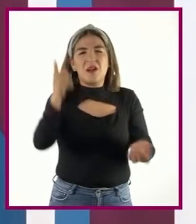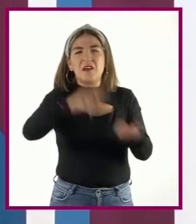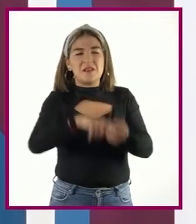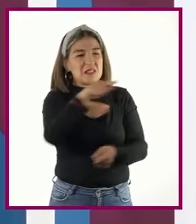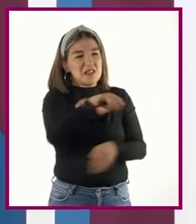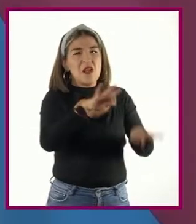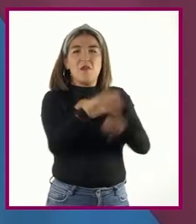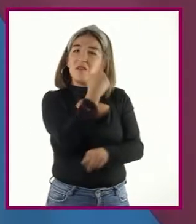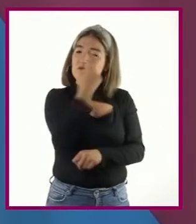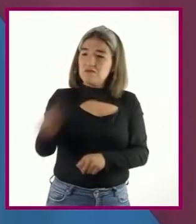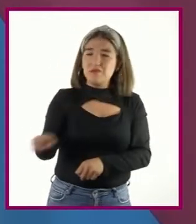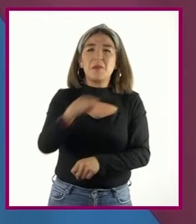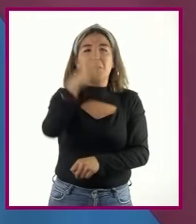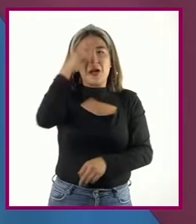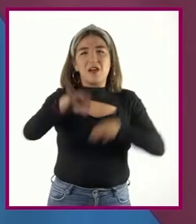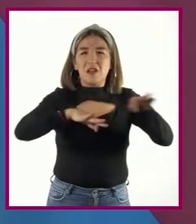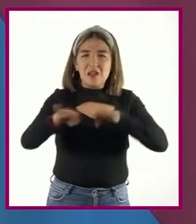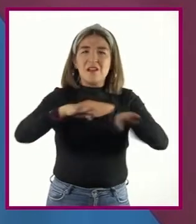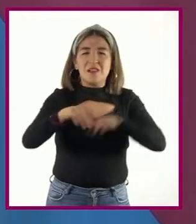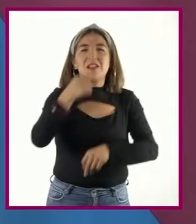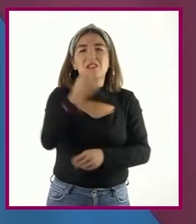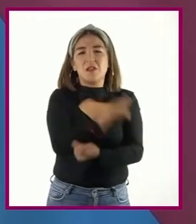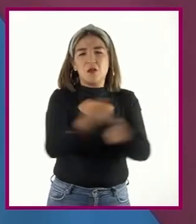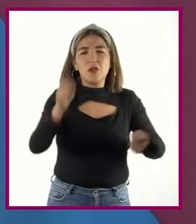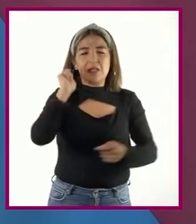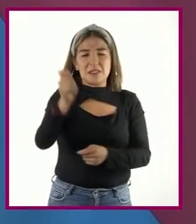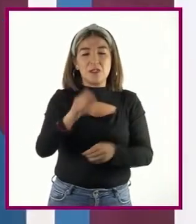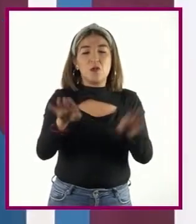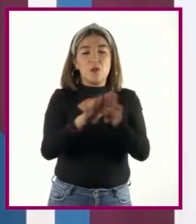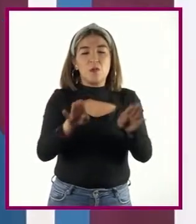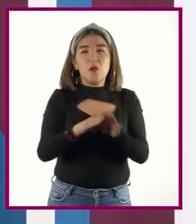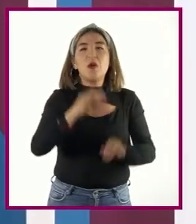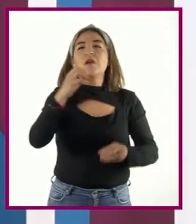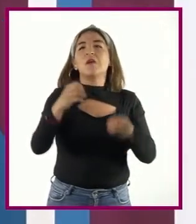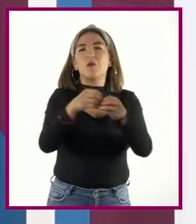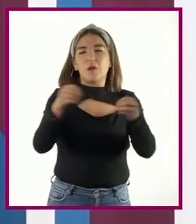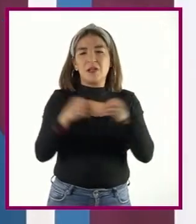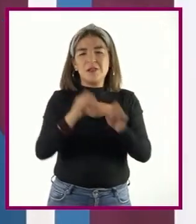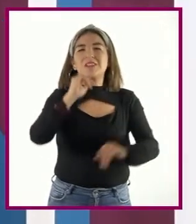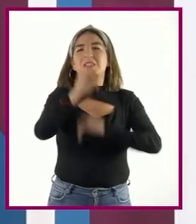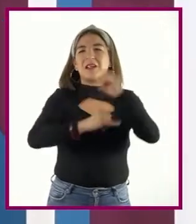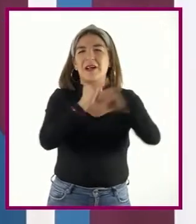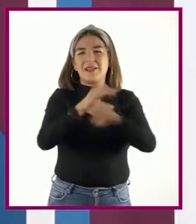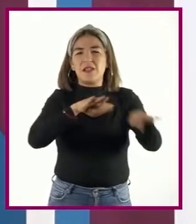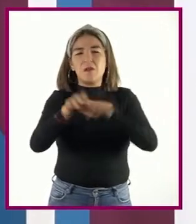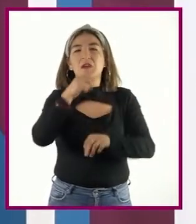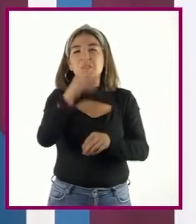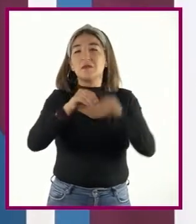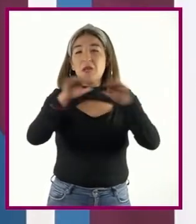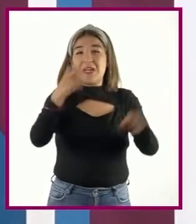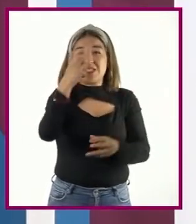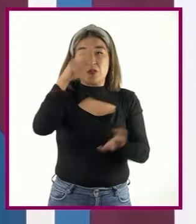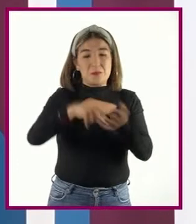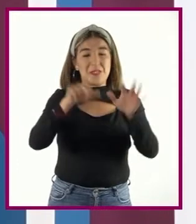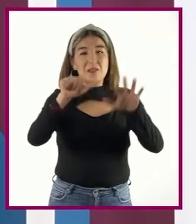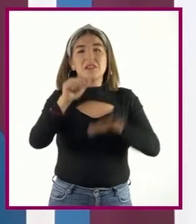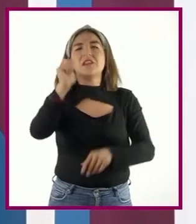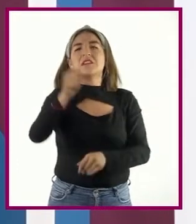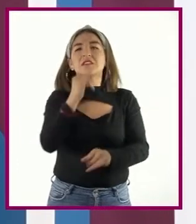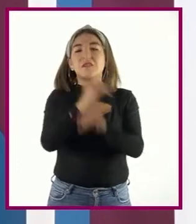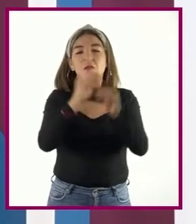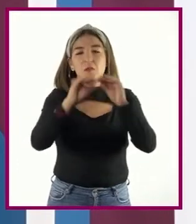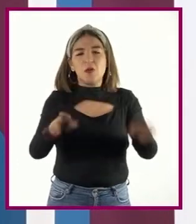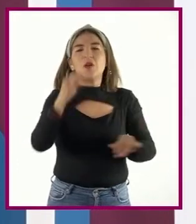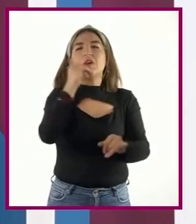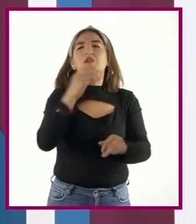infancia trabajadora. La Organización Internacional del Trabajo publicó un estudio en el 2016 que reveló